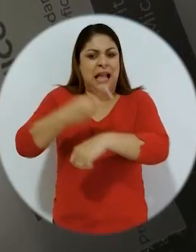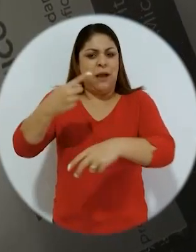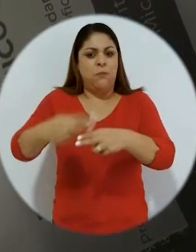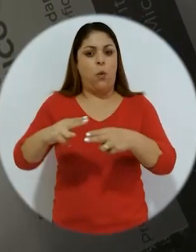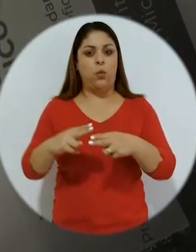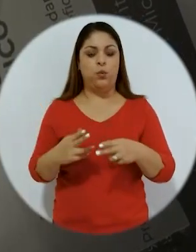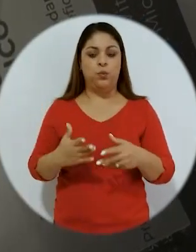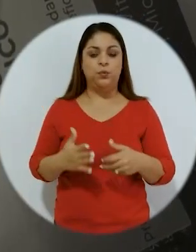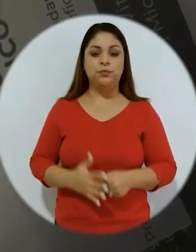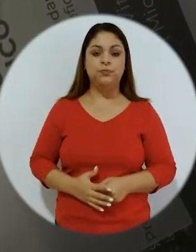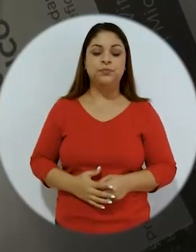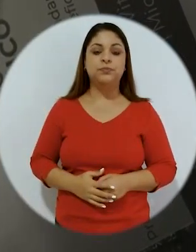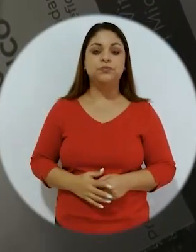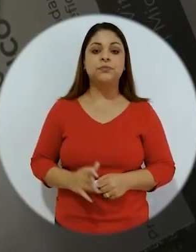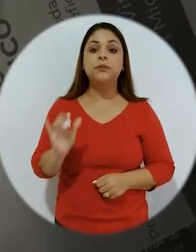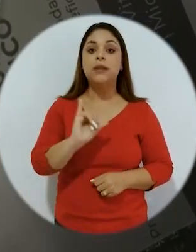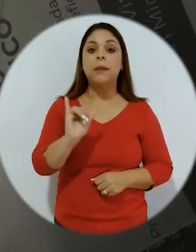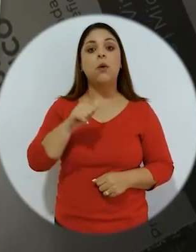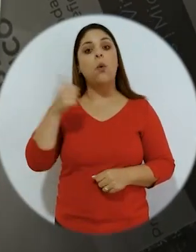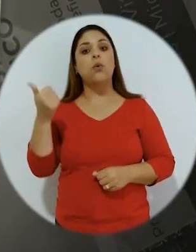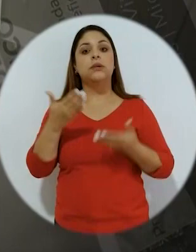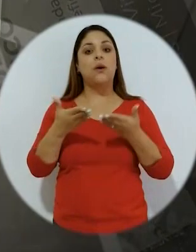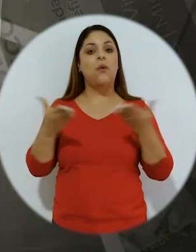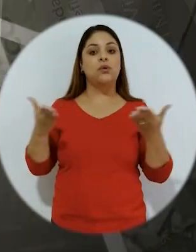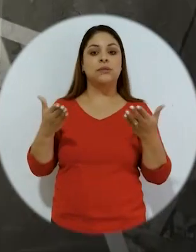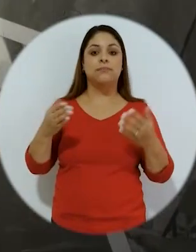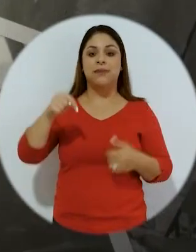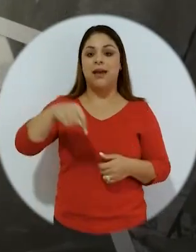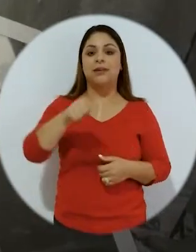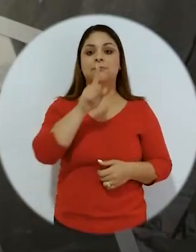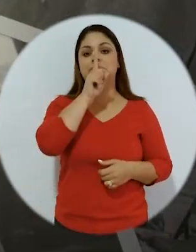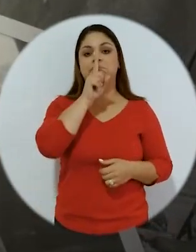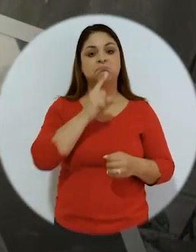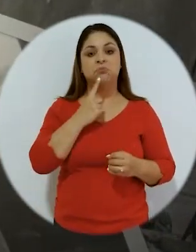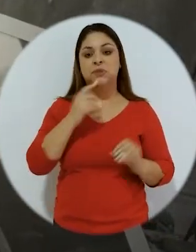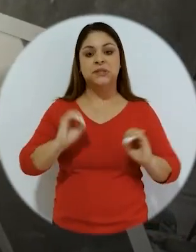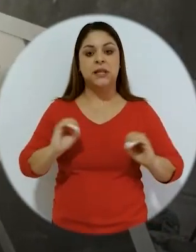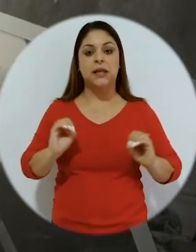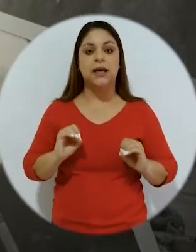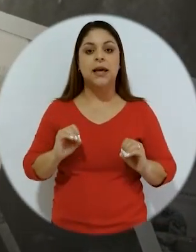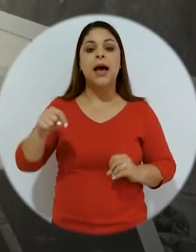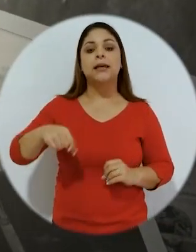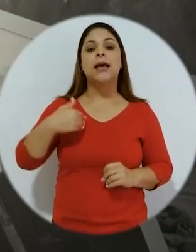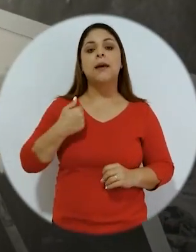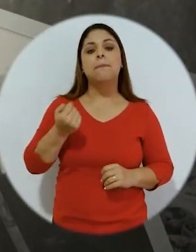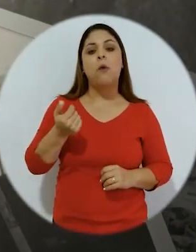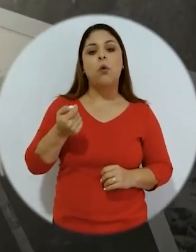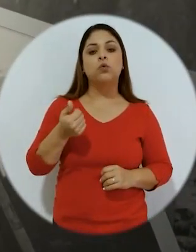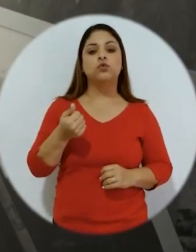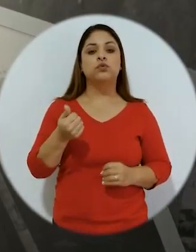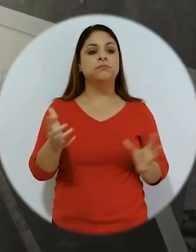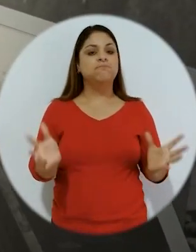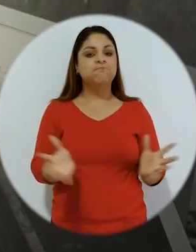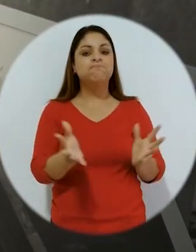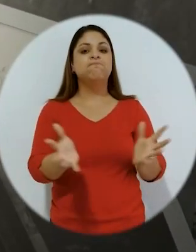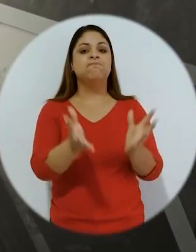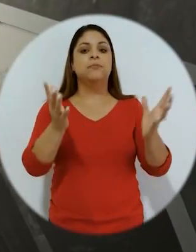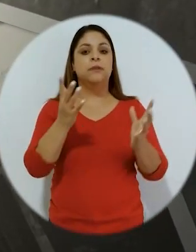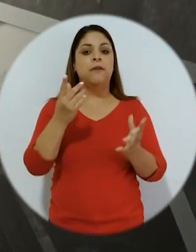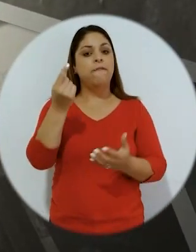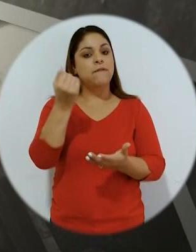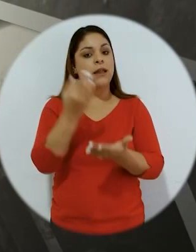también hay otro elemento que tal vez no se toca tantísimo. Hay pocos incentivos fiscales